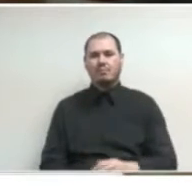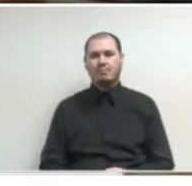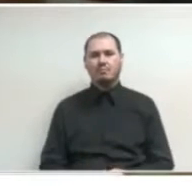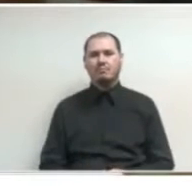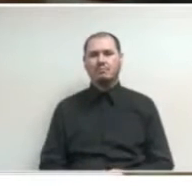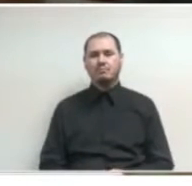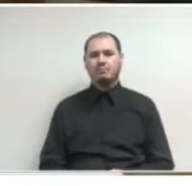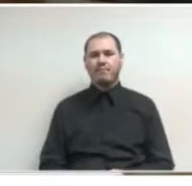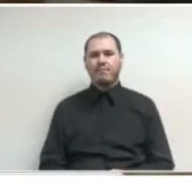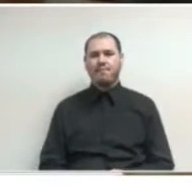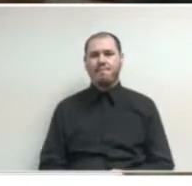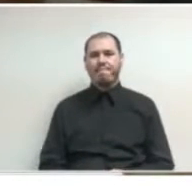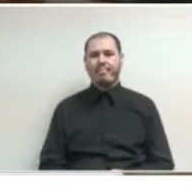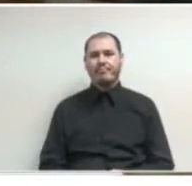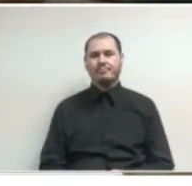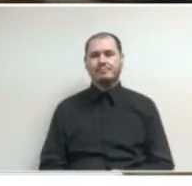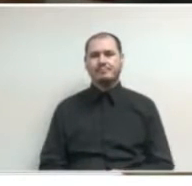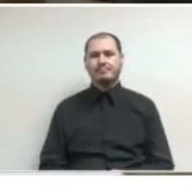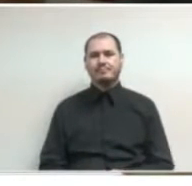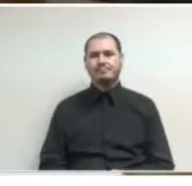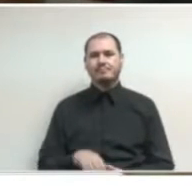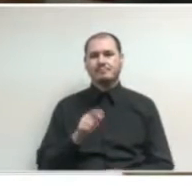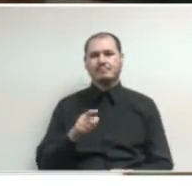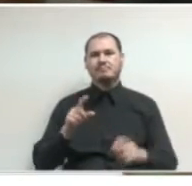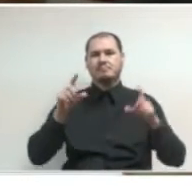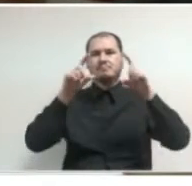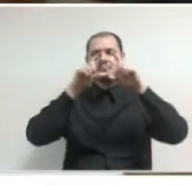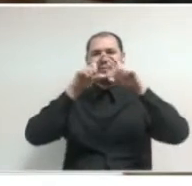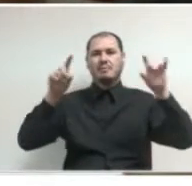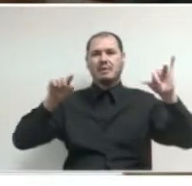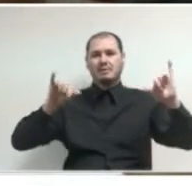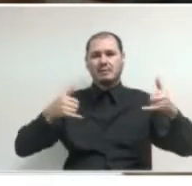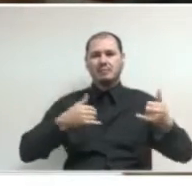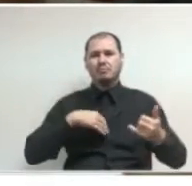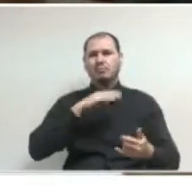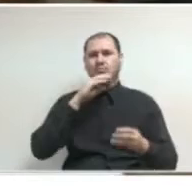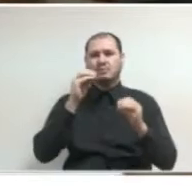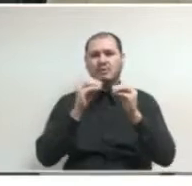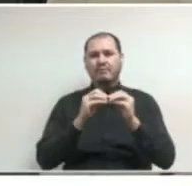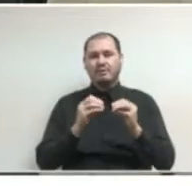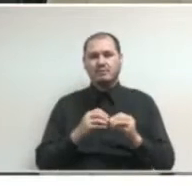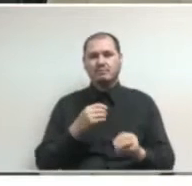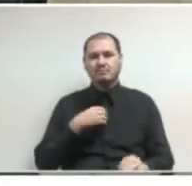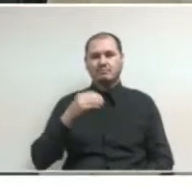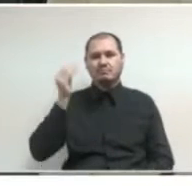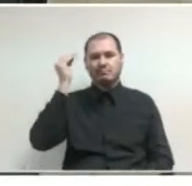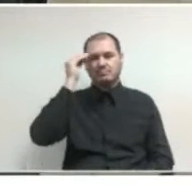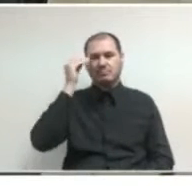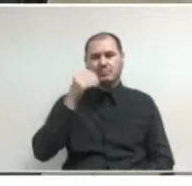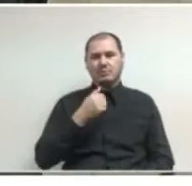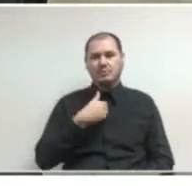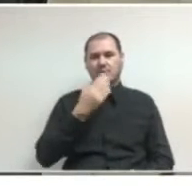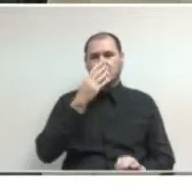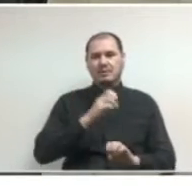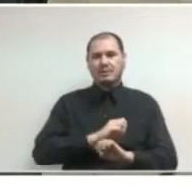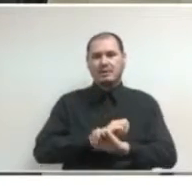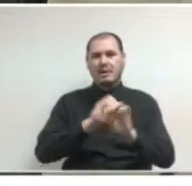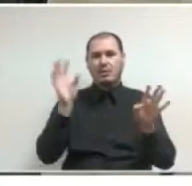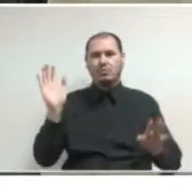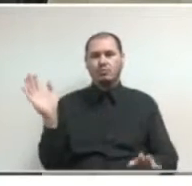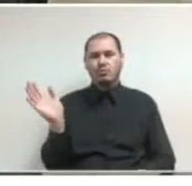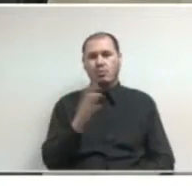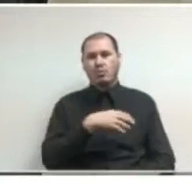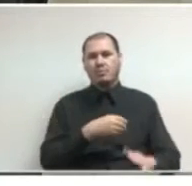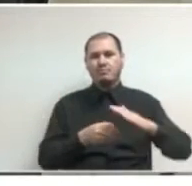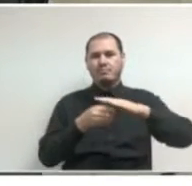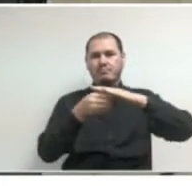Yecoa, con nota vicepresidente, primero, Ugrucabañan, debe Cámara de Senadores. Pero esta